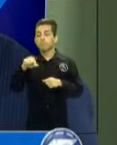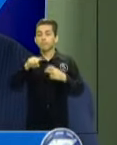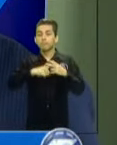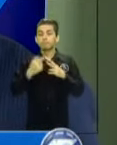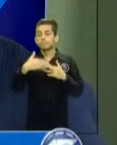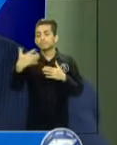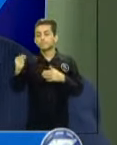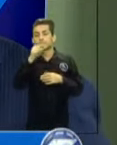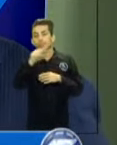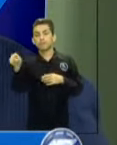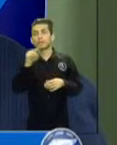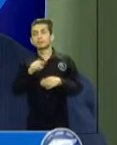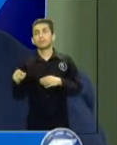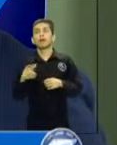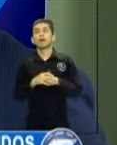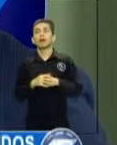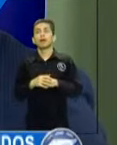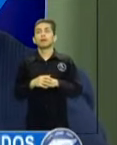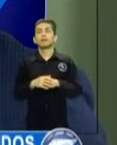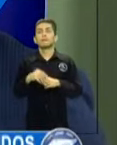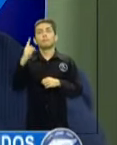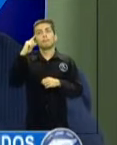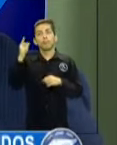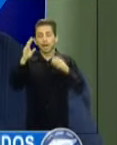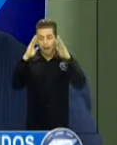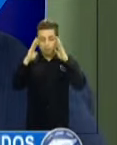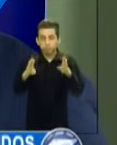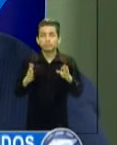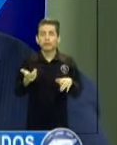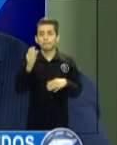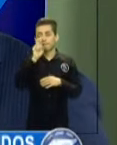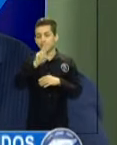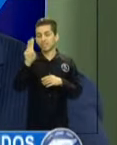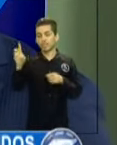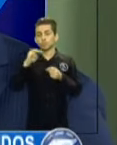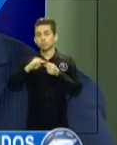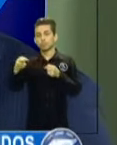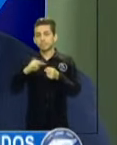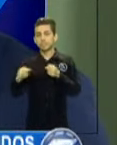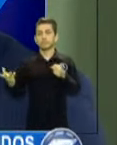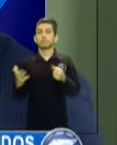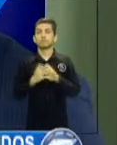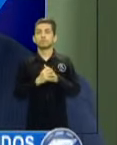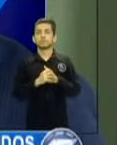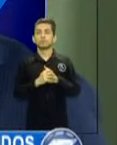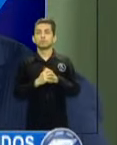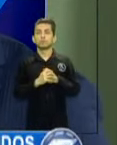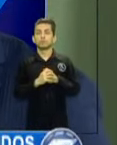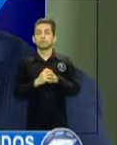semanas. Va a estar dedicado a 22 municipios de 4